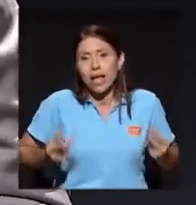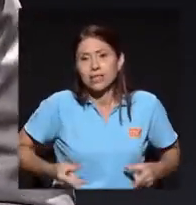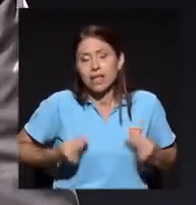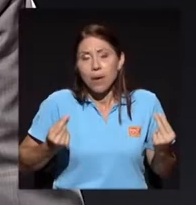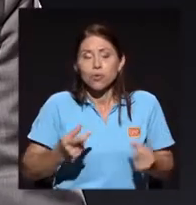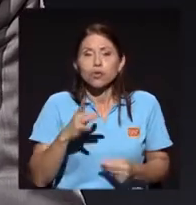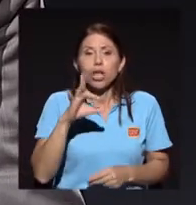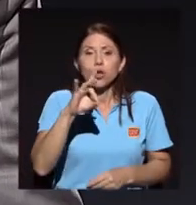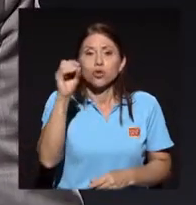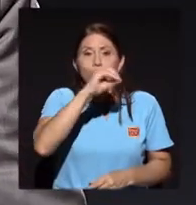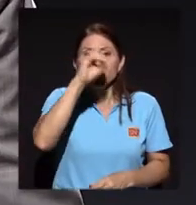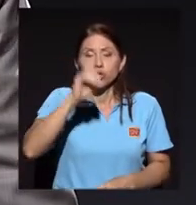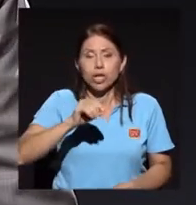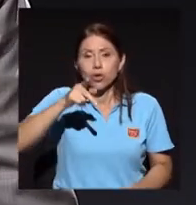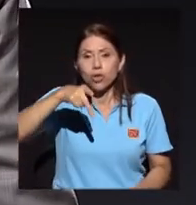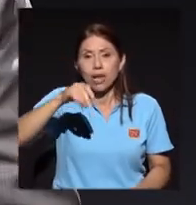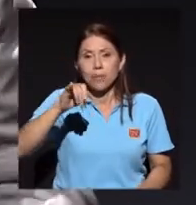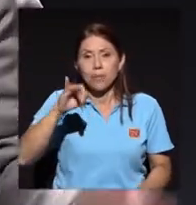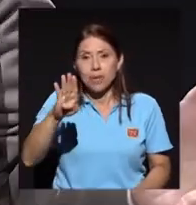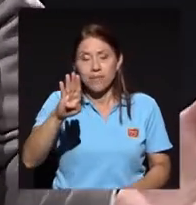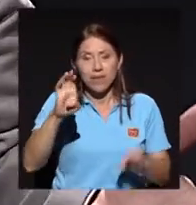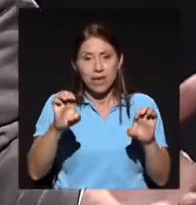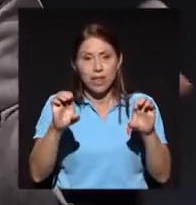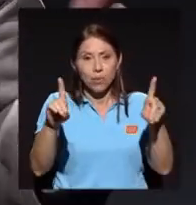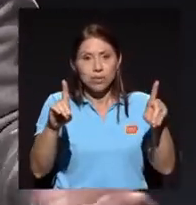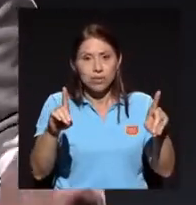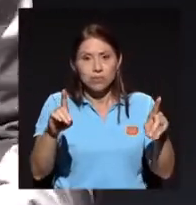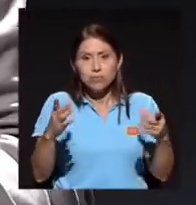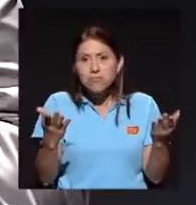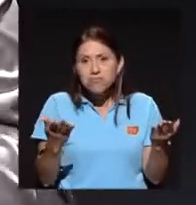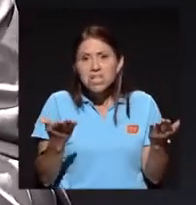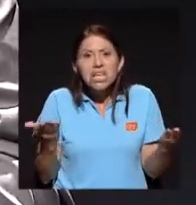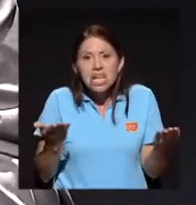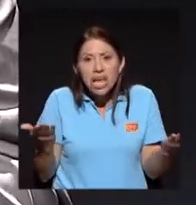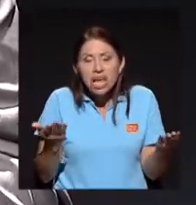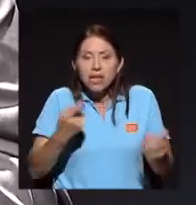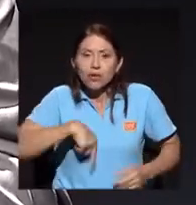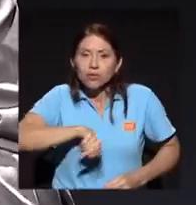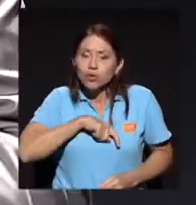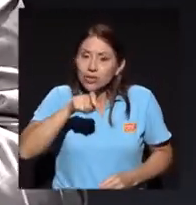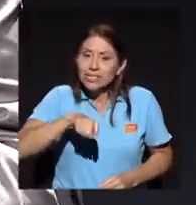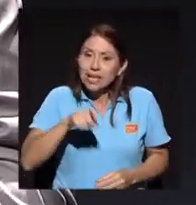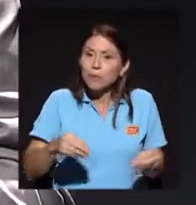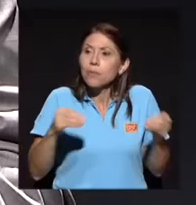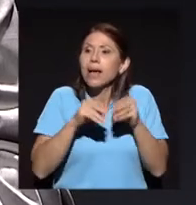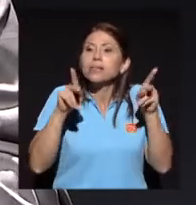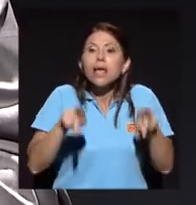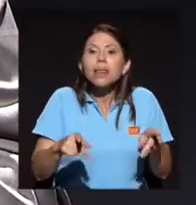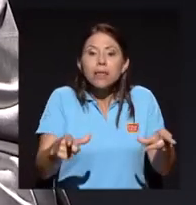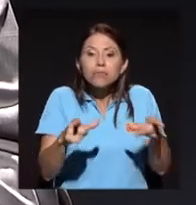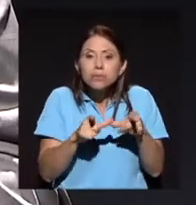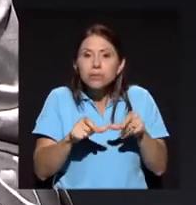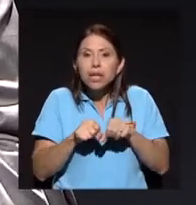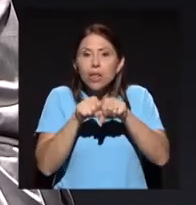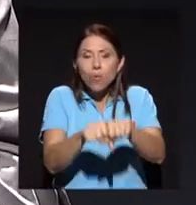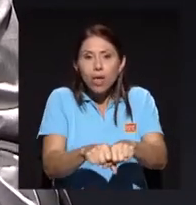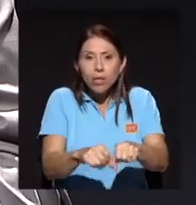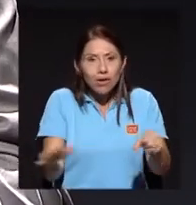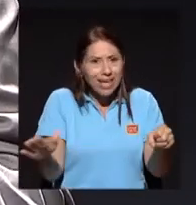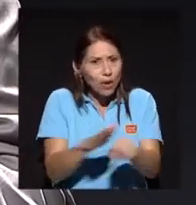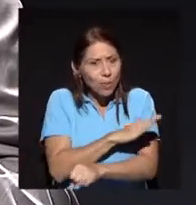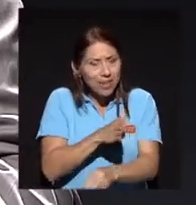presupuesto del pib en educación bueno y que lo que necesitamos es más gente graduada más gente que complete carreras